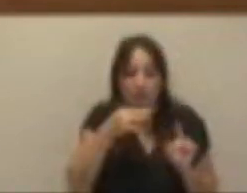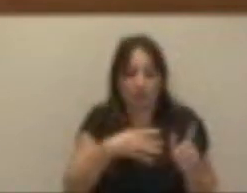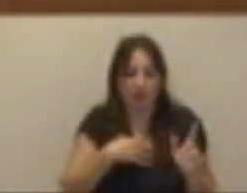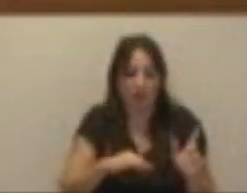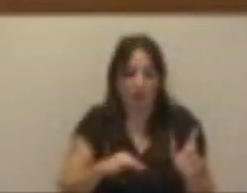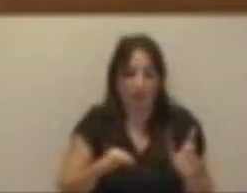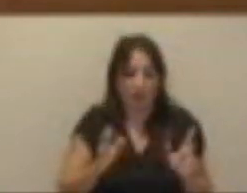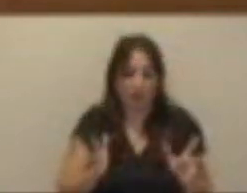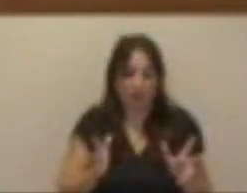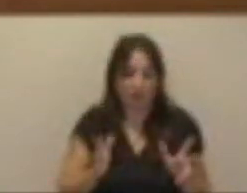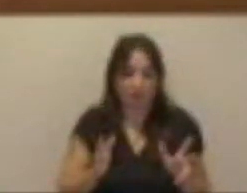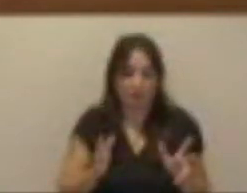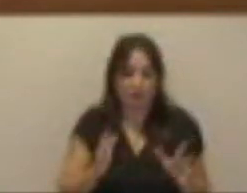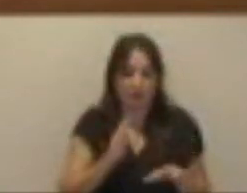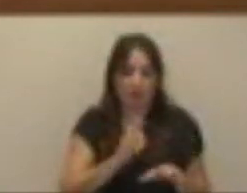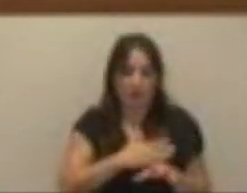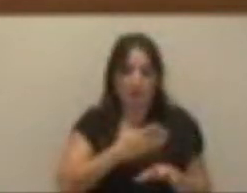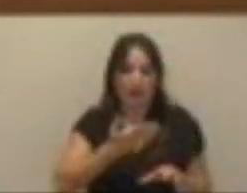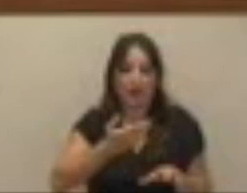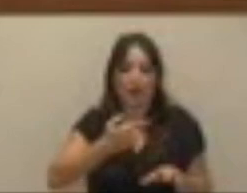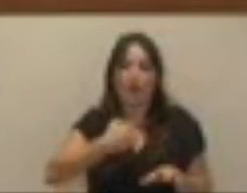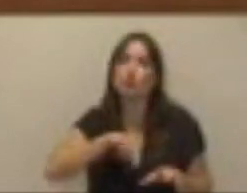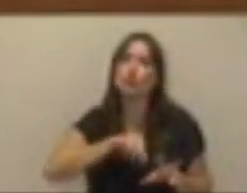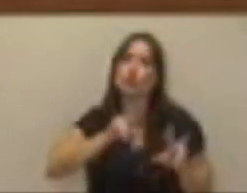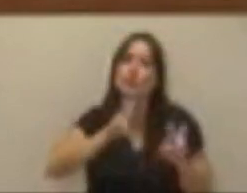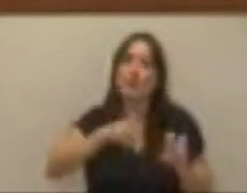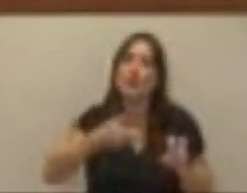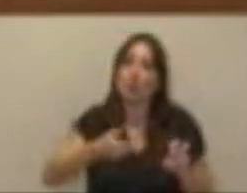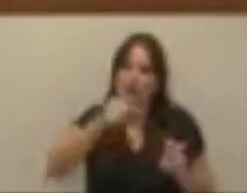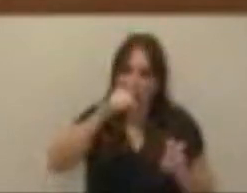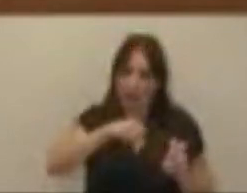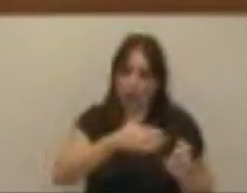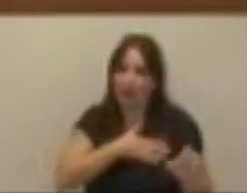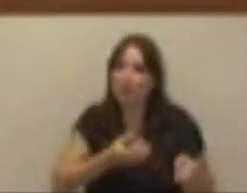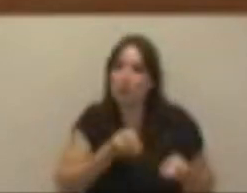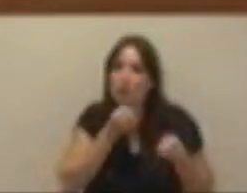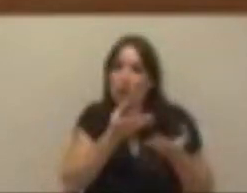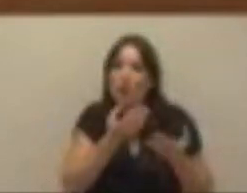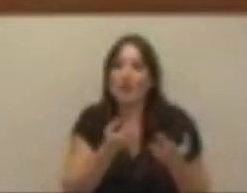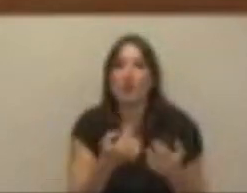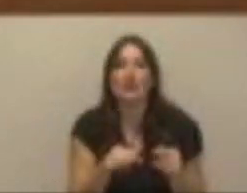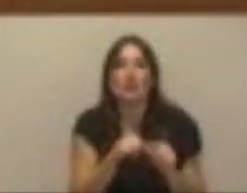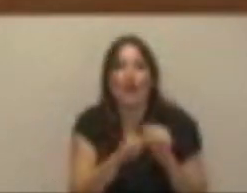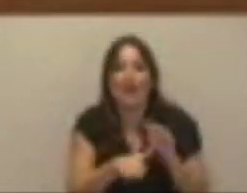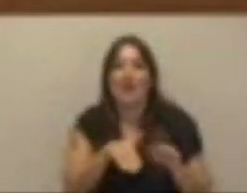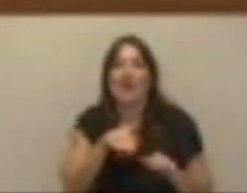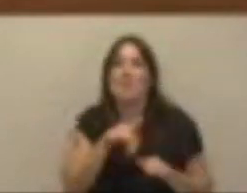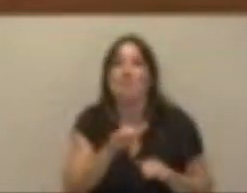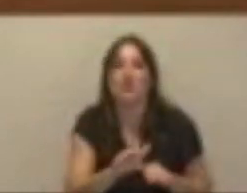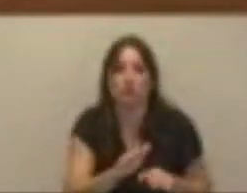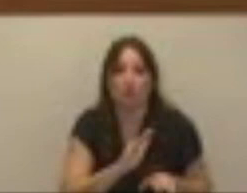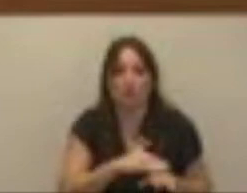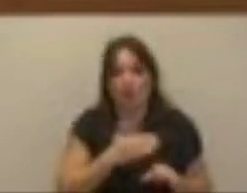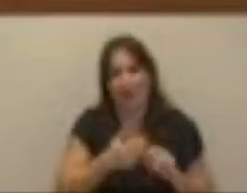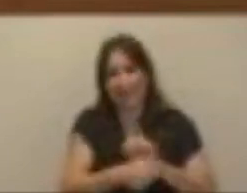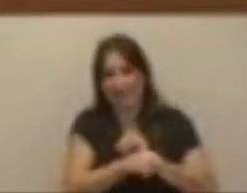Pero para nosotros es un asunto importante lo que vamos a tratar hoy y solamente es un primer paso de otra serie de medidas que pensamos acometer en las